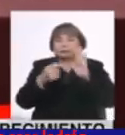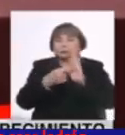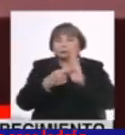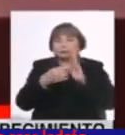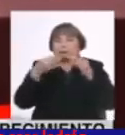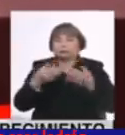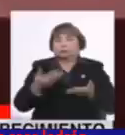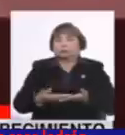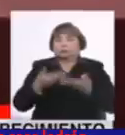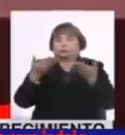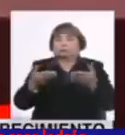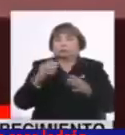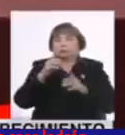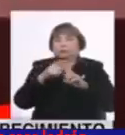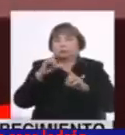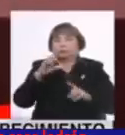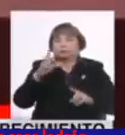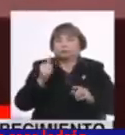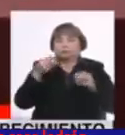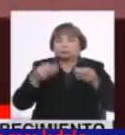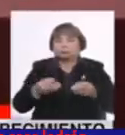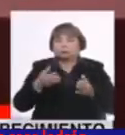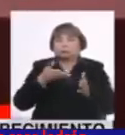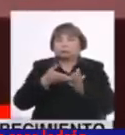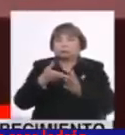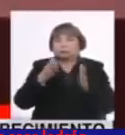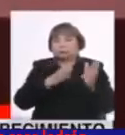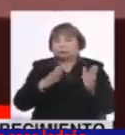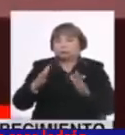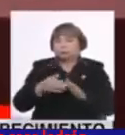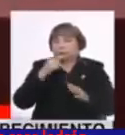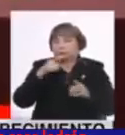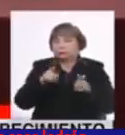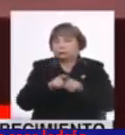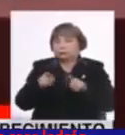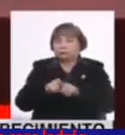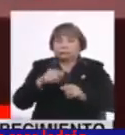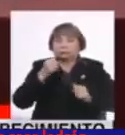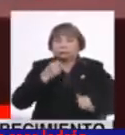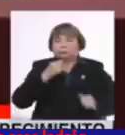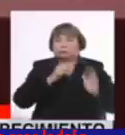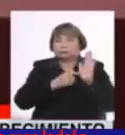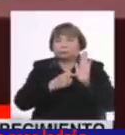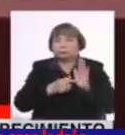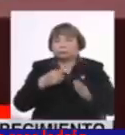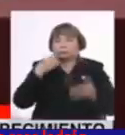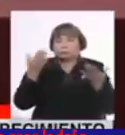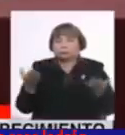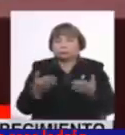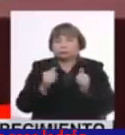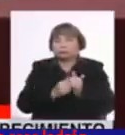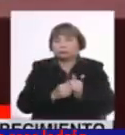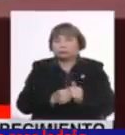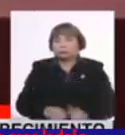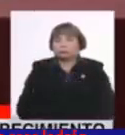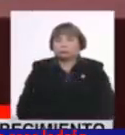vigente, que marca la tutela jurisdiccional efectiva y el debido proceso, así como el derecho de defensa respectivamente, en este momento